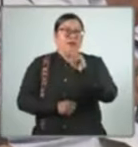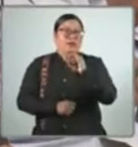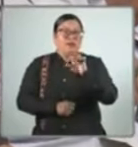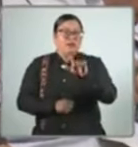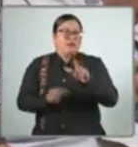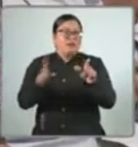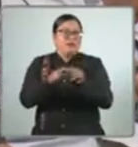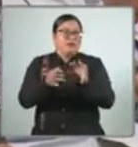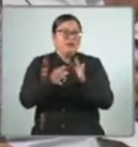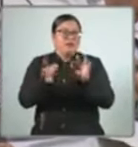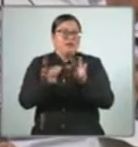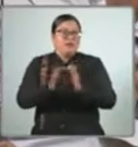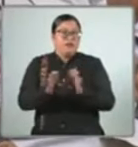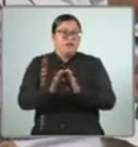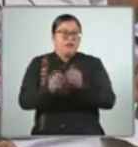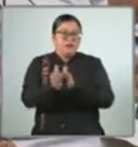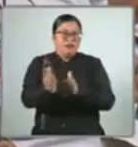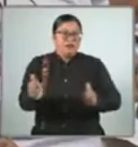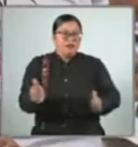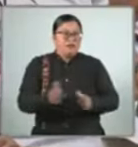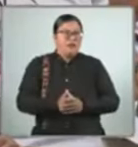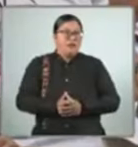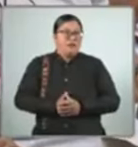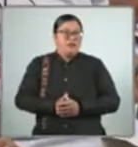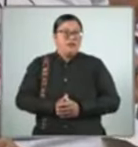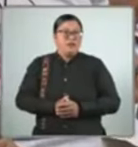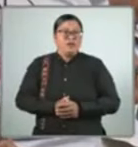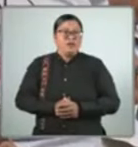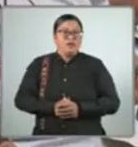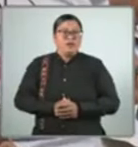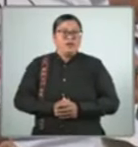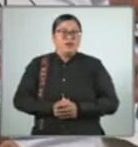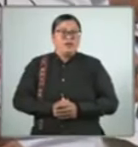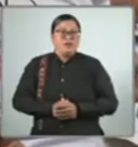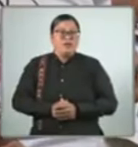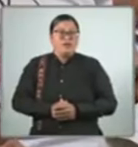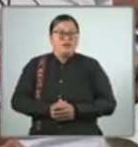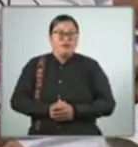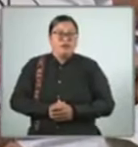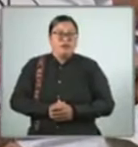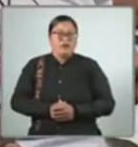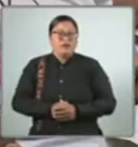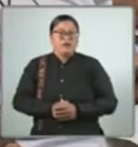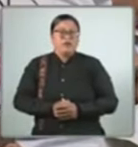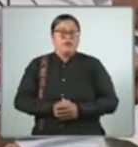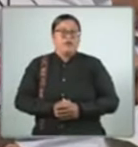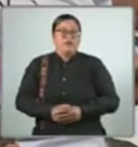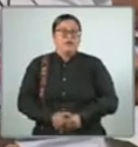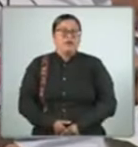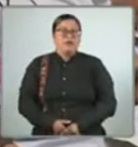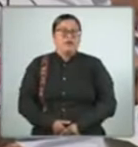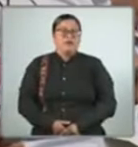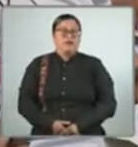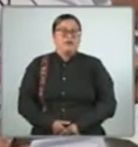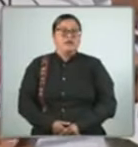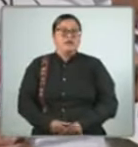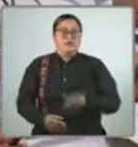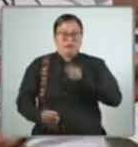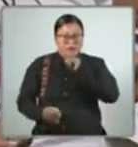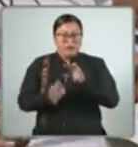brevemente sobre la cuestión de rezago, por favor. Sí. Bueno, adelante la doctora. Pues comentar igual